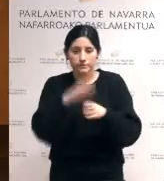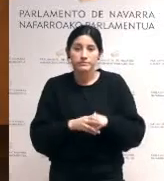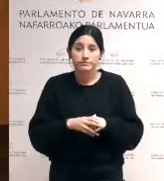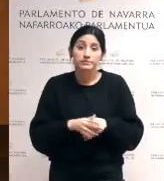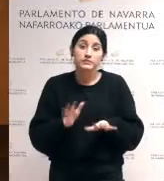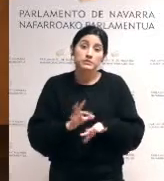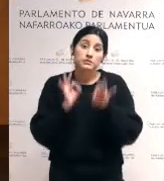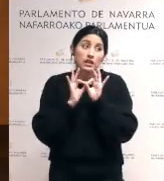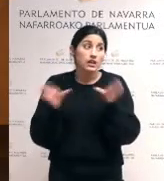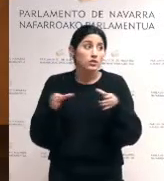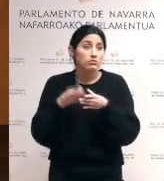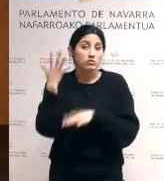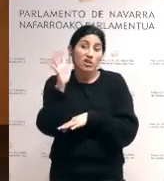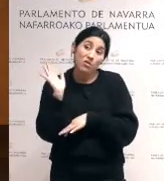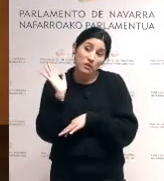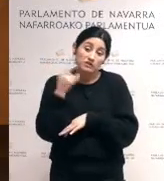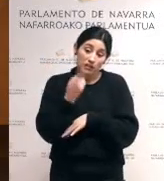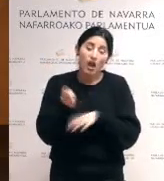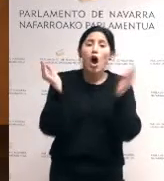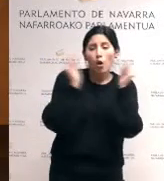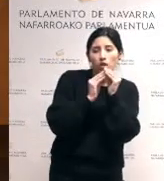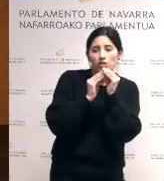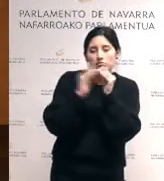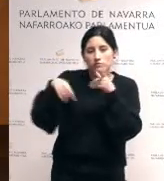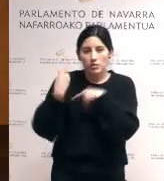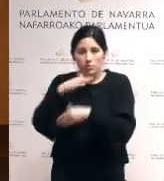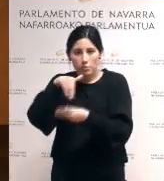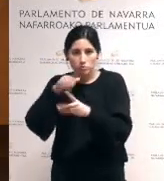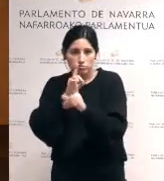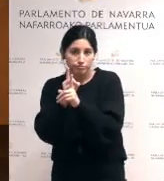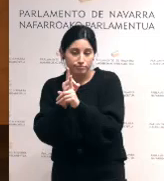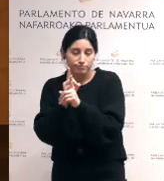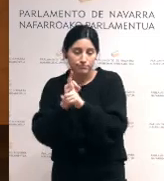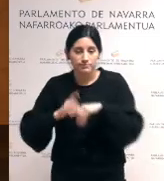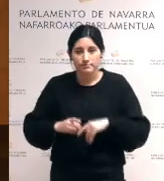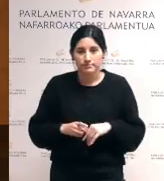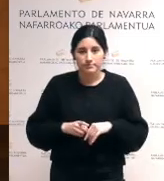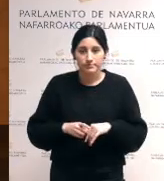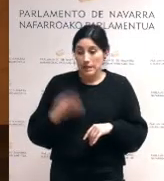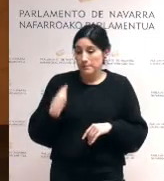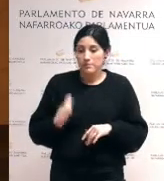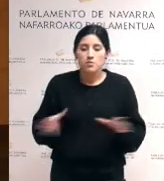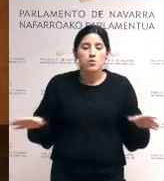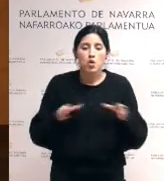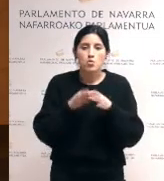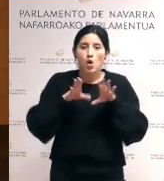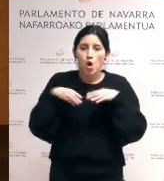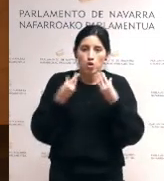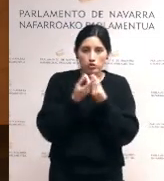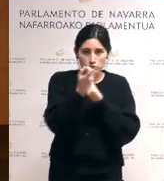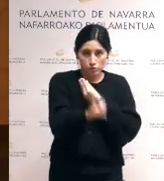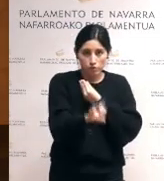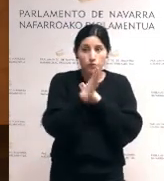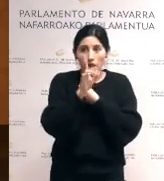decir que están de acuerdo, pero después votar en contra. La misma especialidad que Contigo Zurekin, que incluso veía, como he dicho, un plan